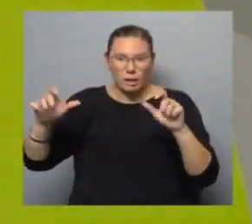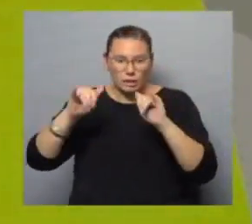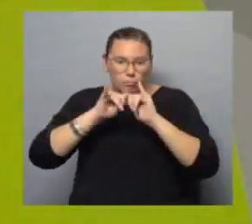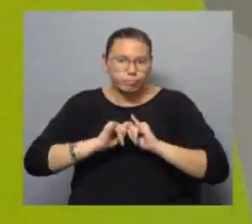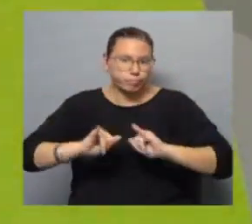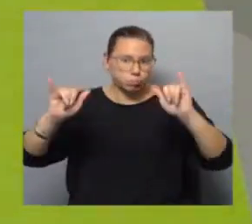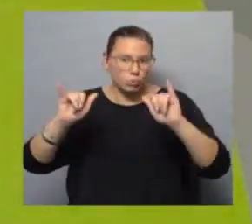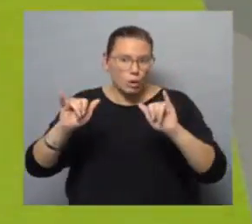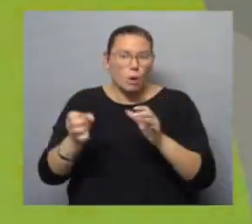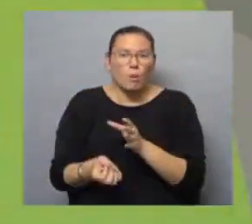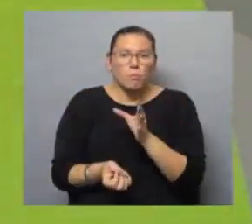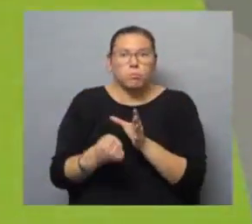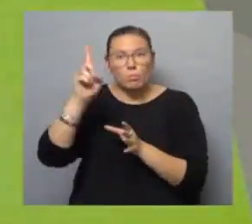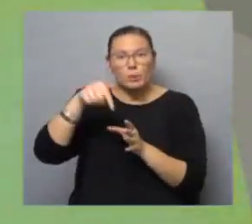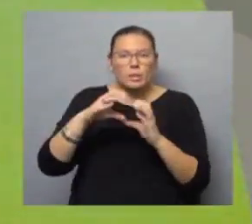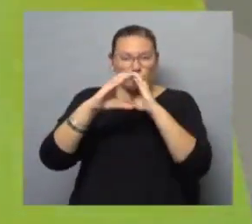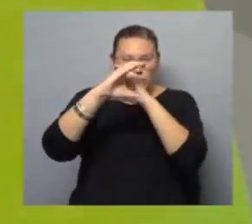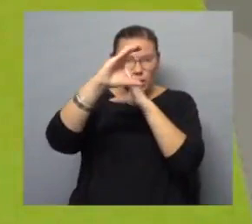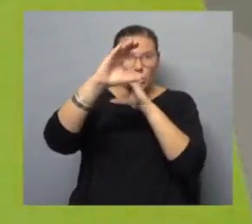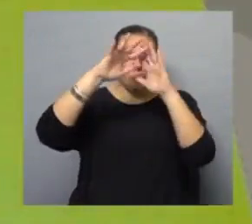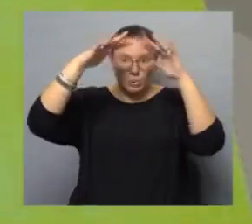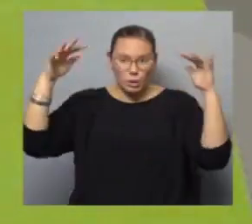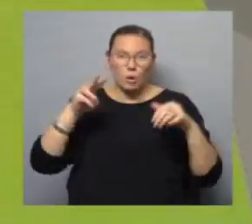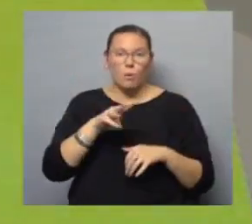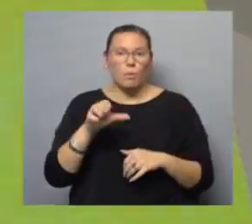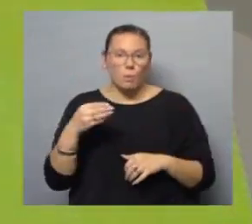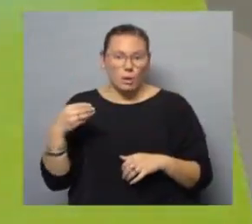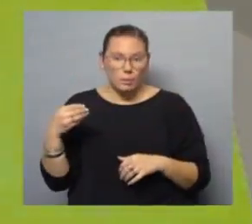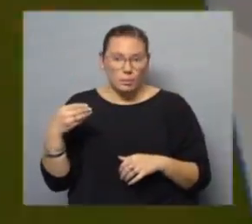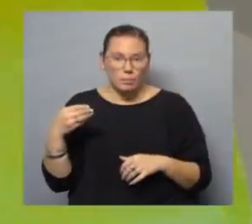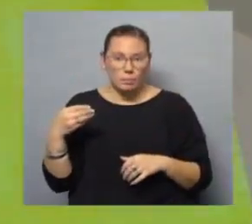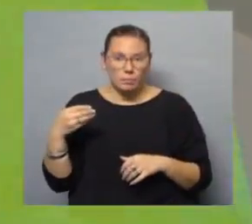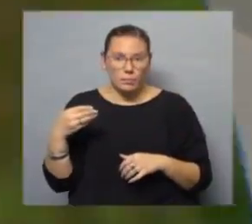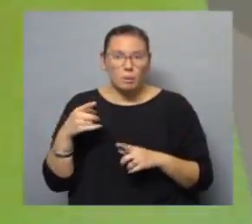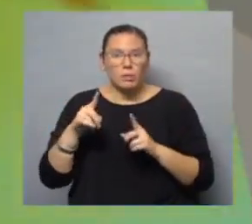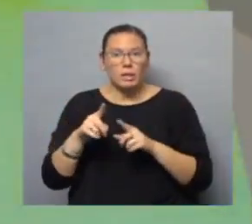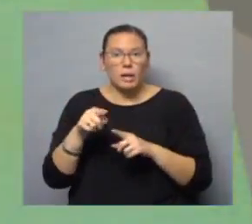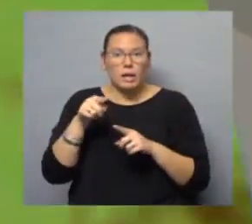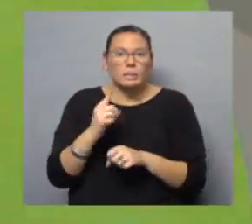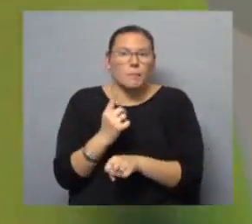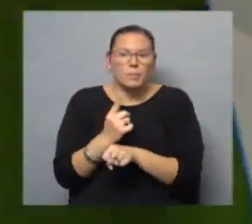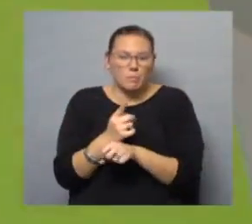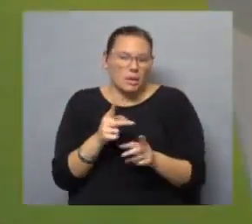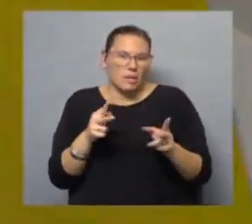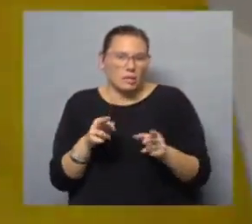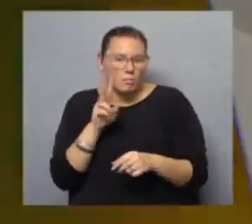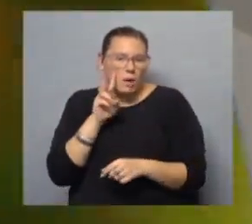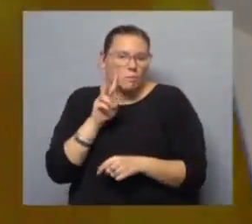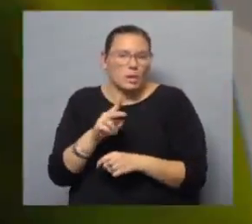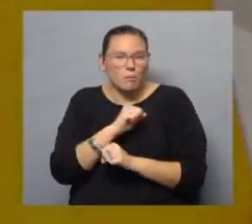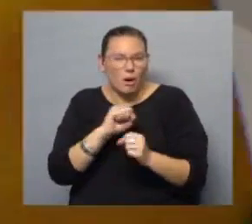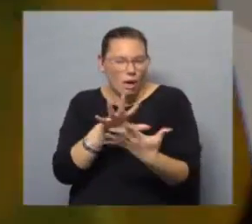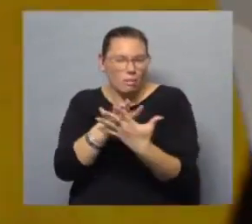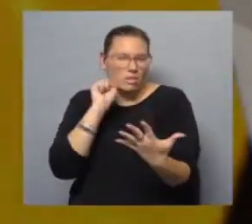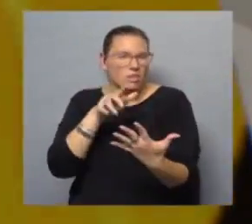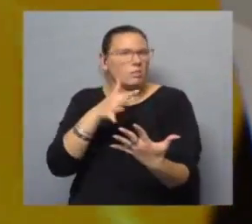públicas generadas por el telescopio espacial James Webb. Para superar esa primera etapa de la mirada y comprender